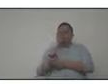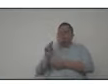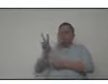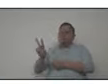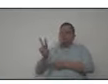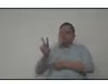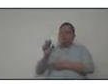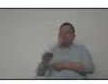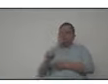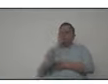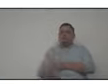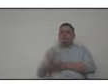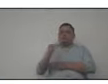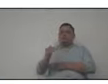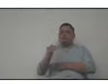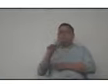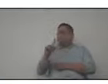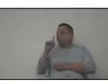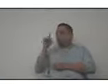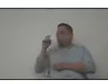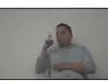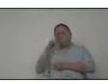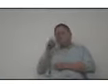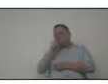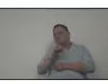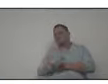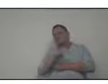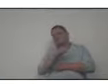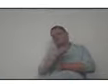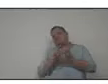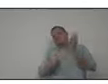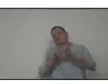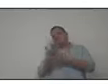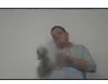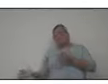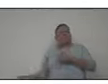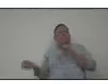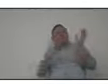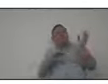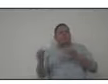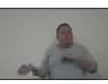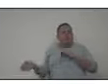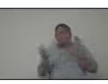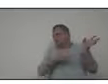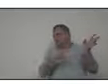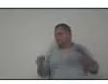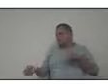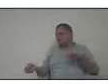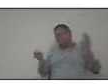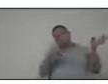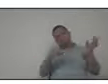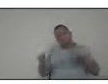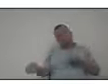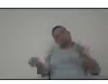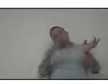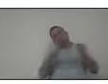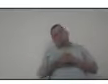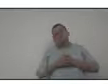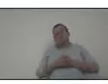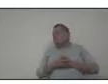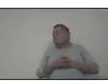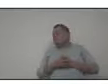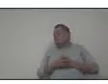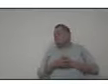dos pisos de la gobernación antigua, ya estamos en este momento en proceso de traslado, y así porque estamos